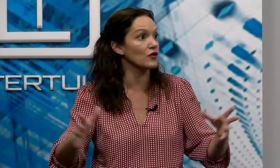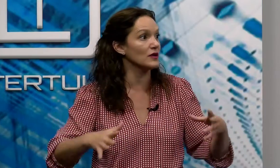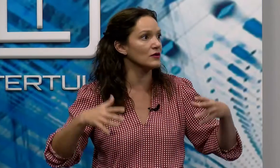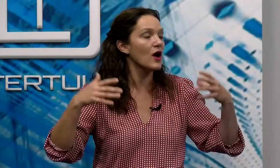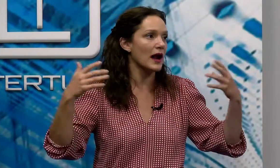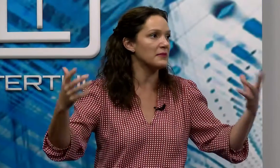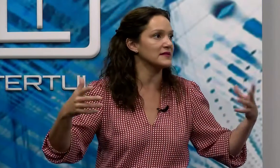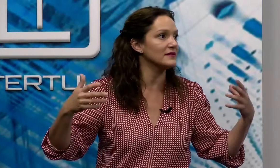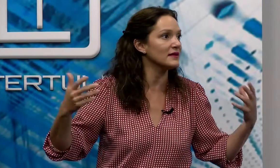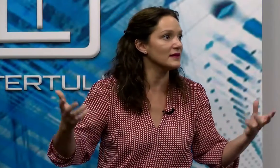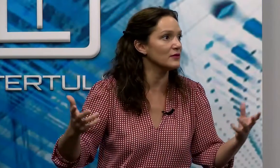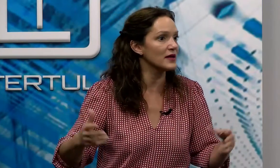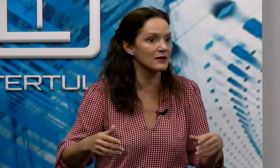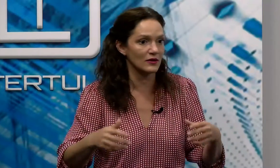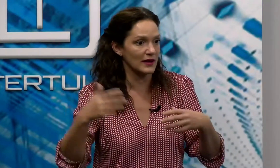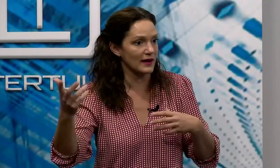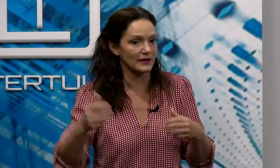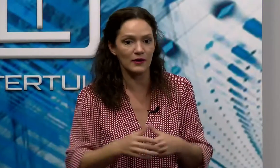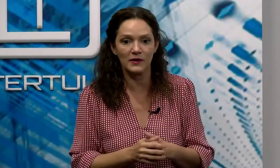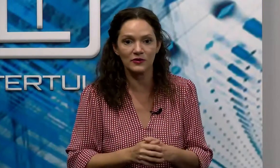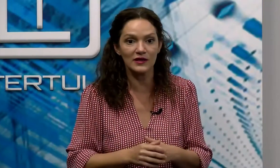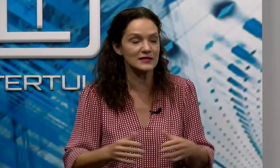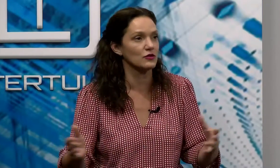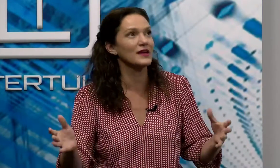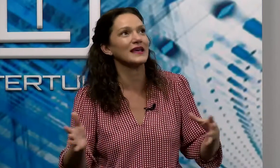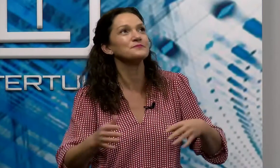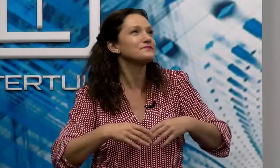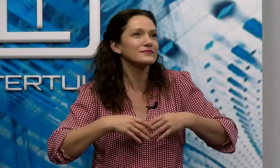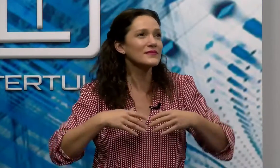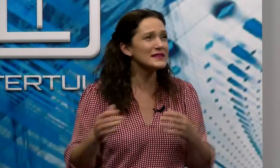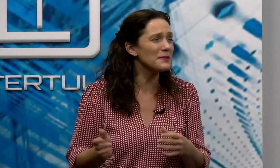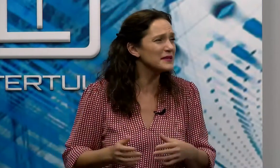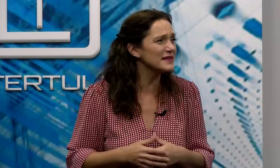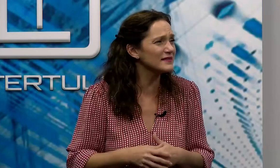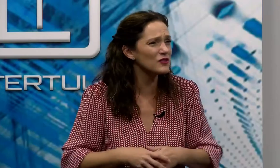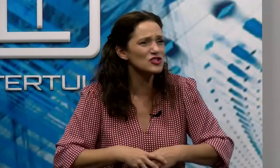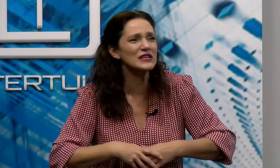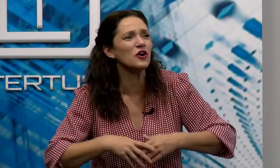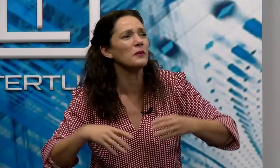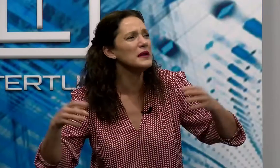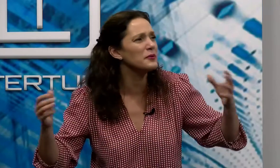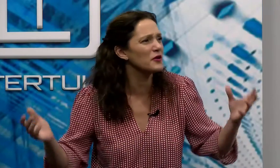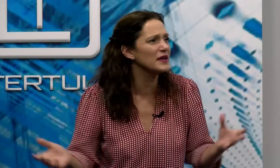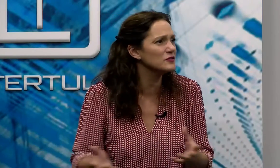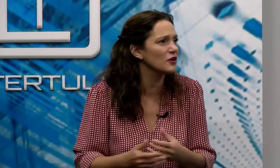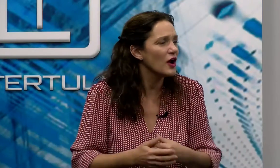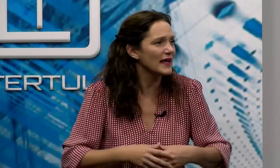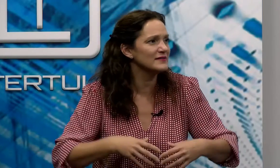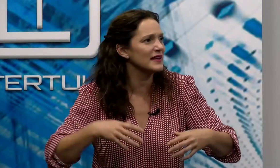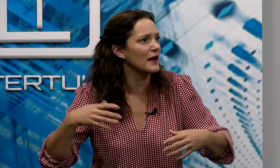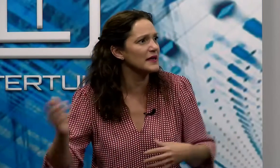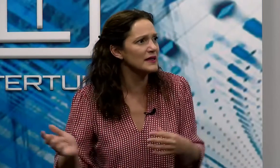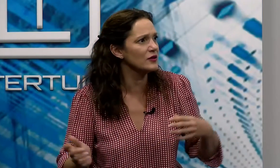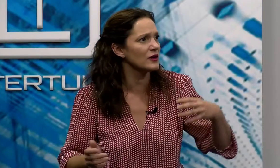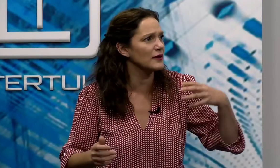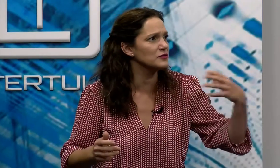aquí estamos oyendo al presidente del gobierno y a Román Rodríguez diciendo, no, es que se han presentado 5.000 proyectos